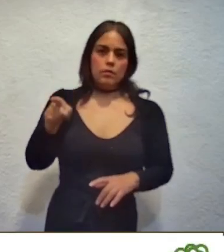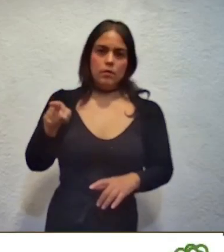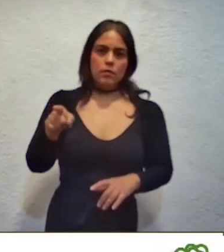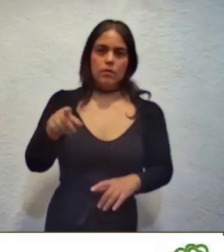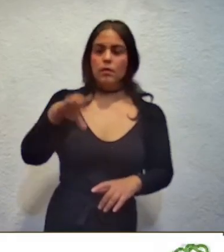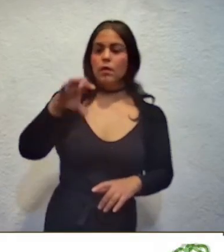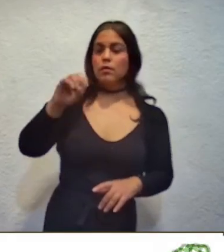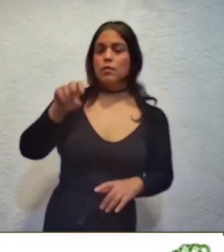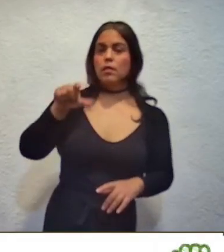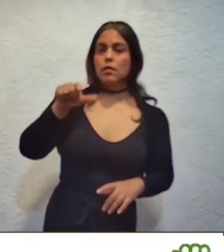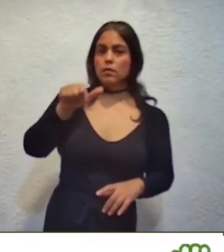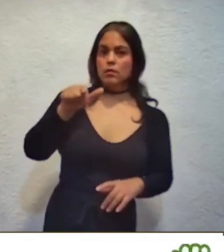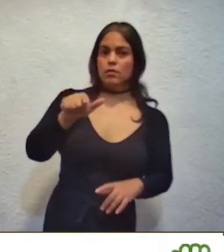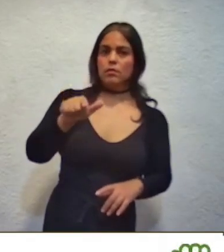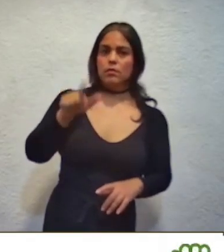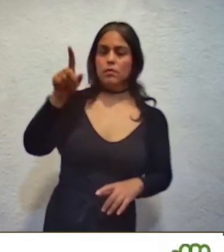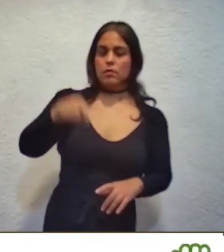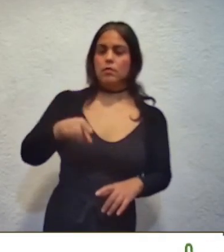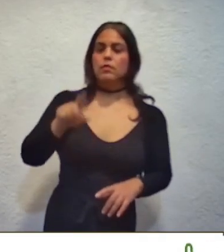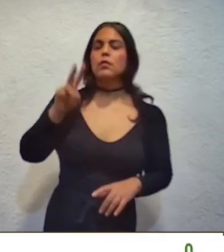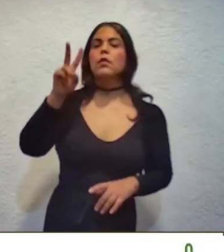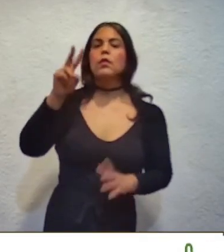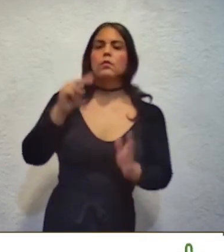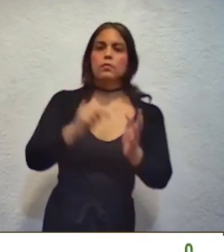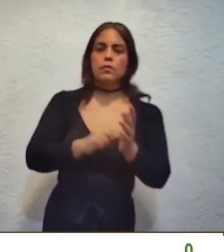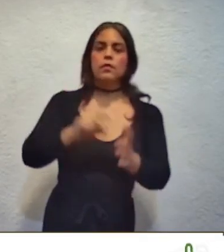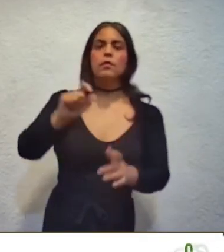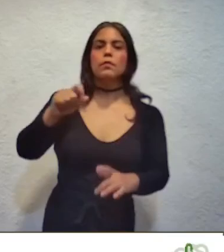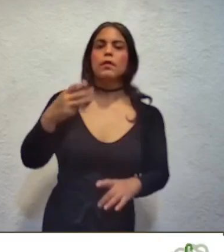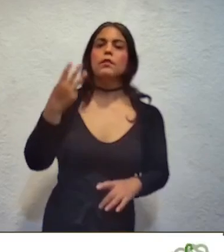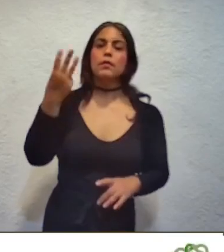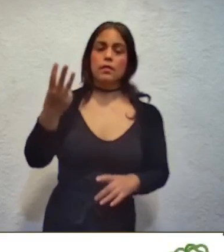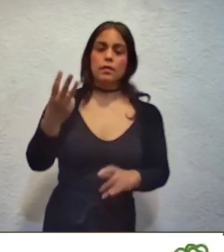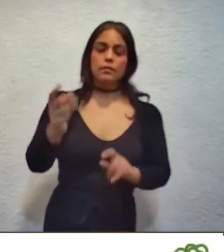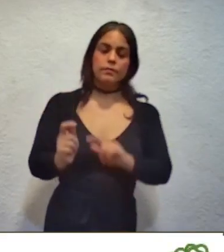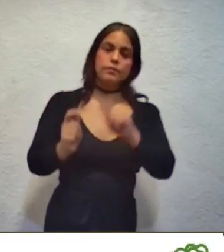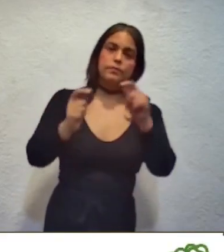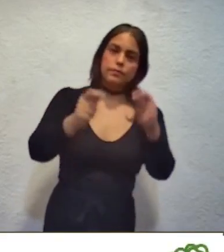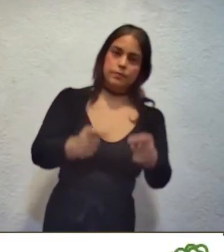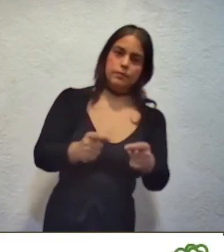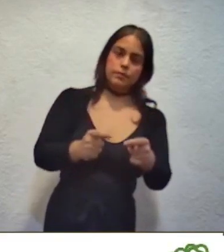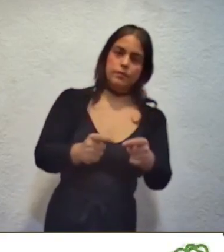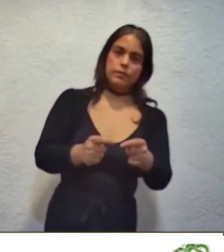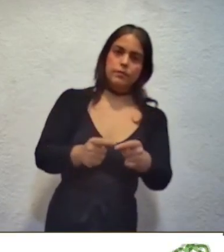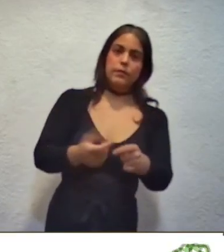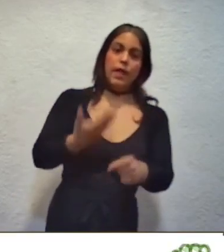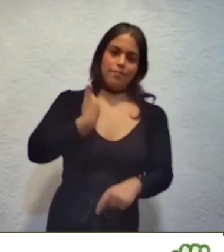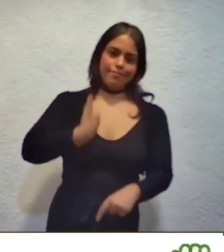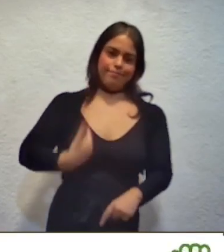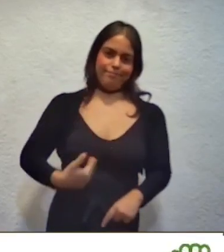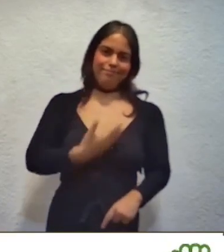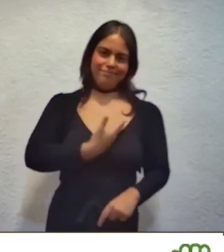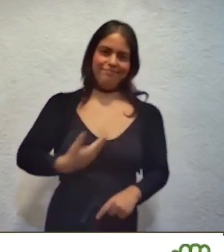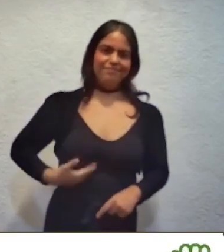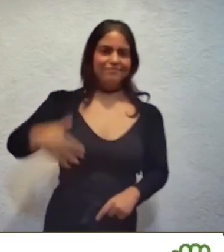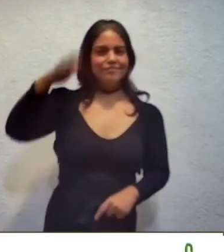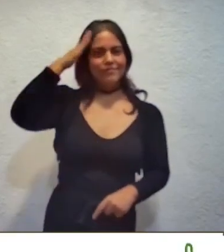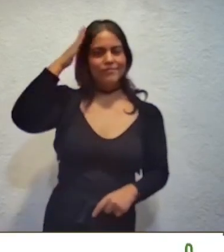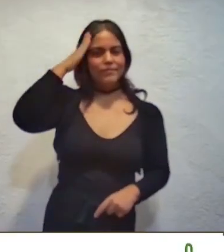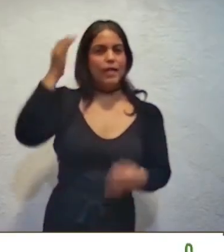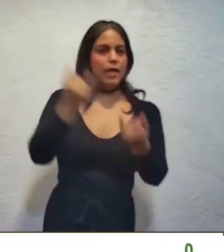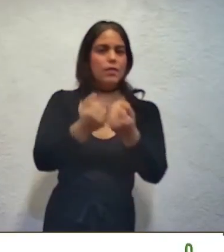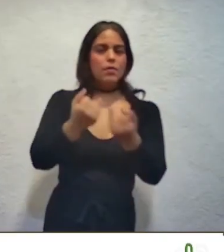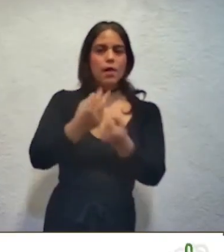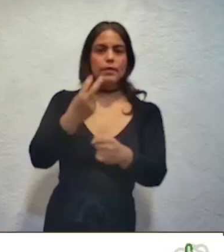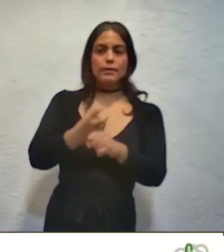clave 017 diagonal 2023, los cuales fueron turnados, el primero a la ponencia a mi cargo y el segundo a la ponencia a cargo de